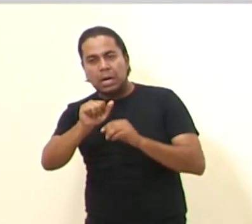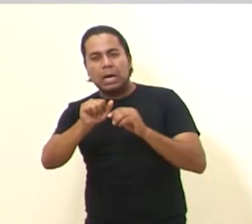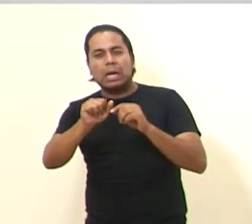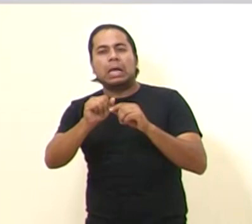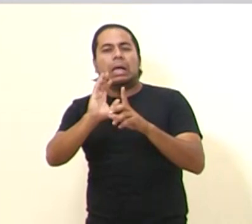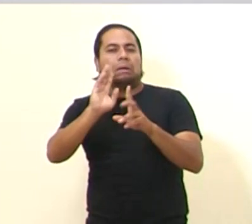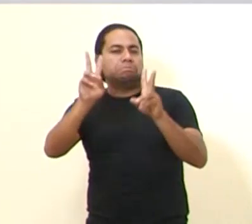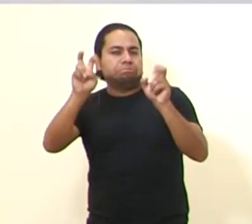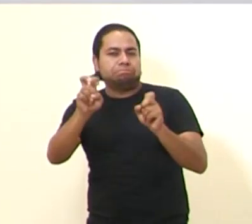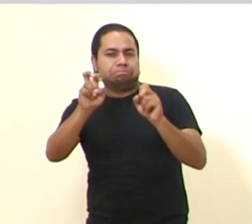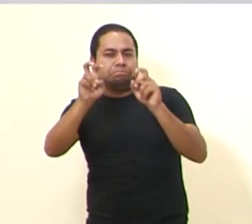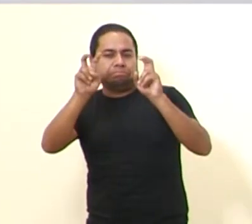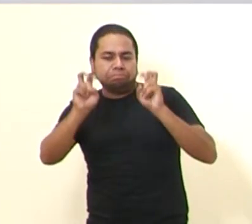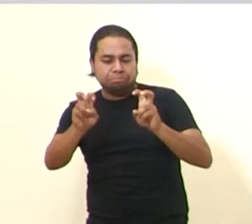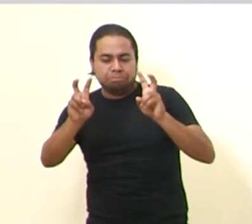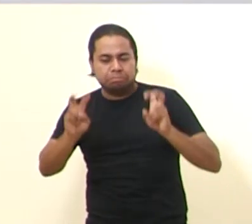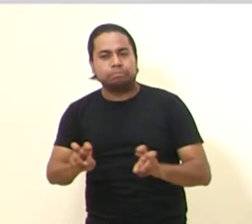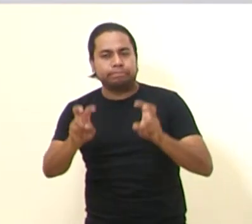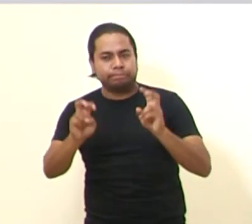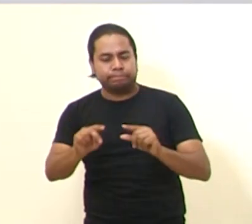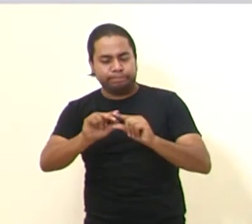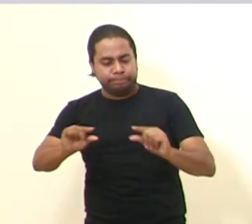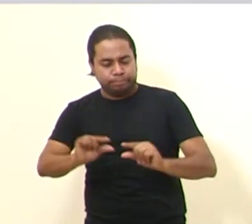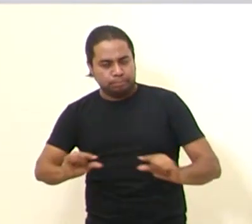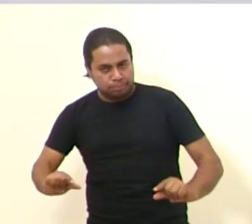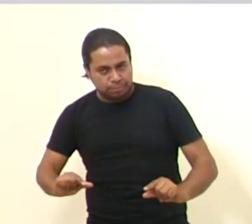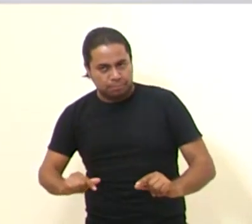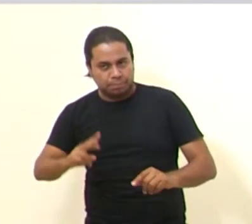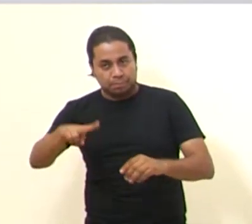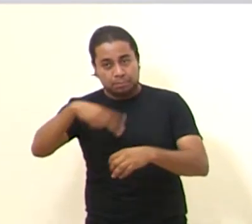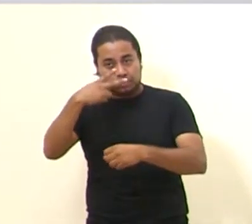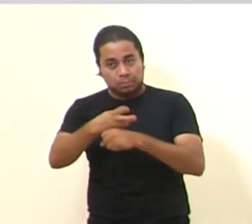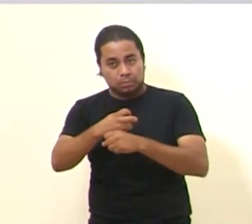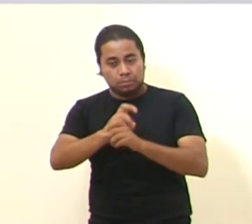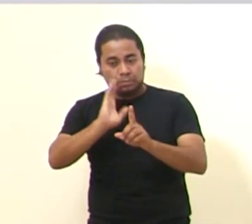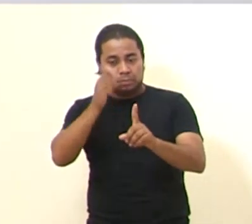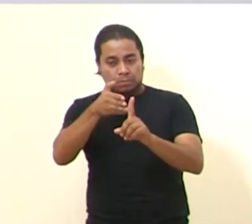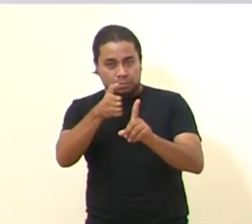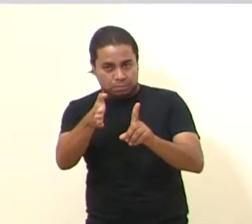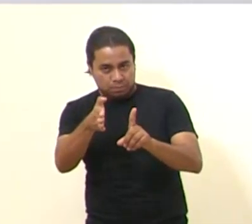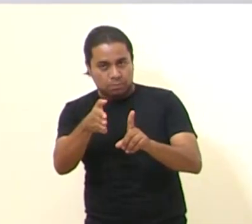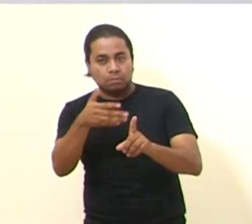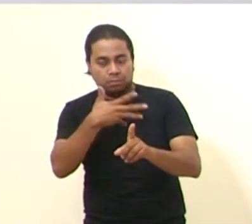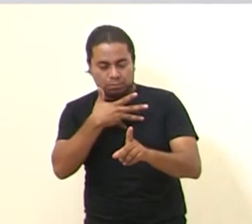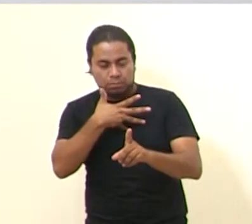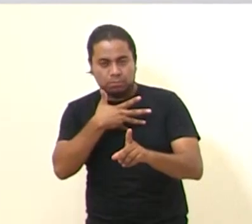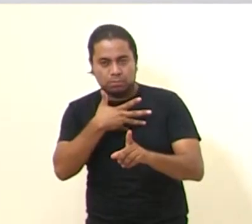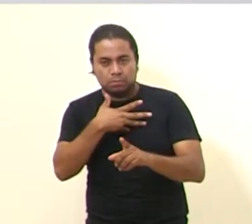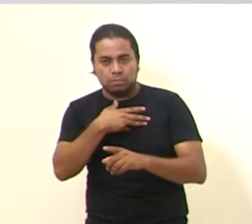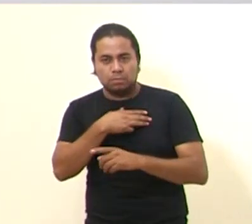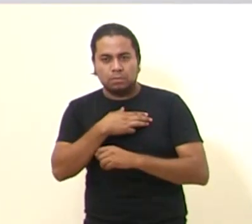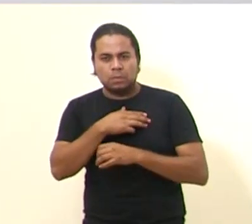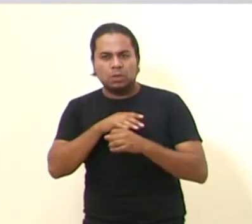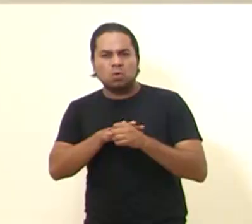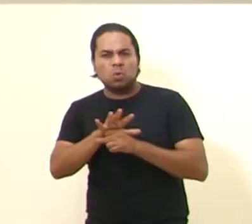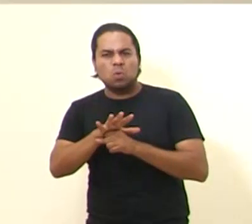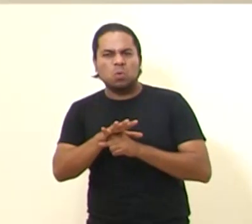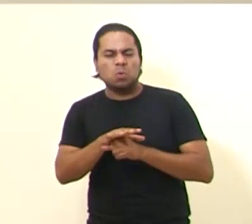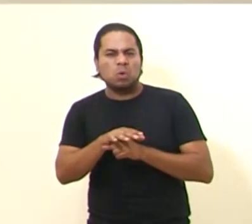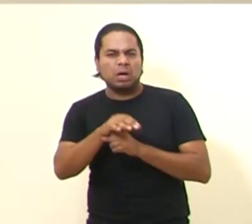Muy bien. Número 2, entonces es determinar los subtemas. ¿Qué subtemas pueden